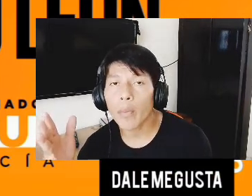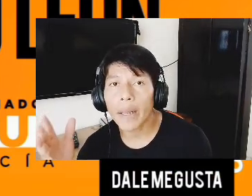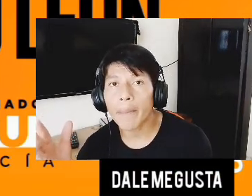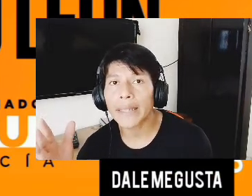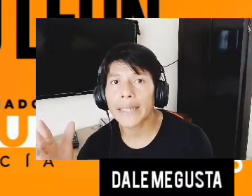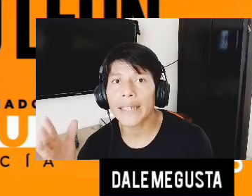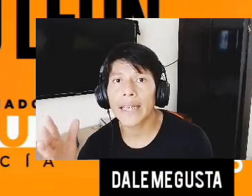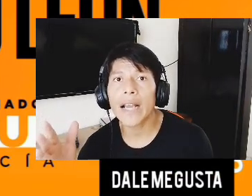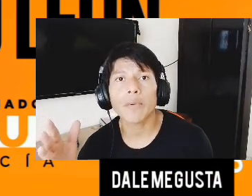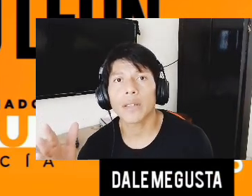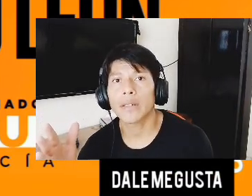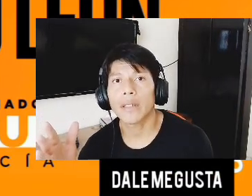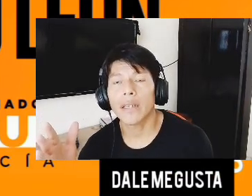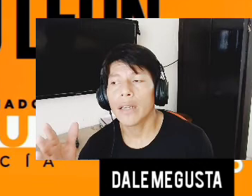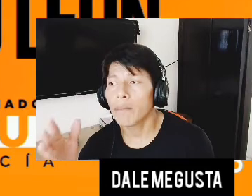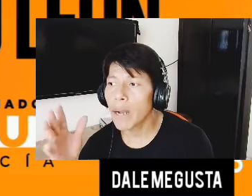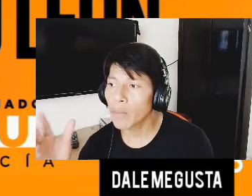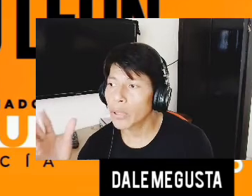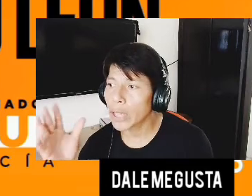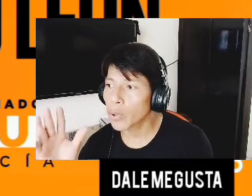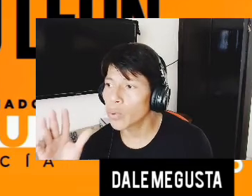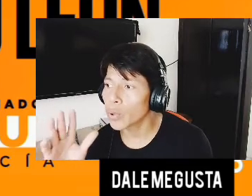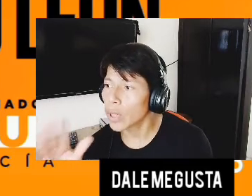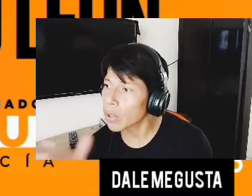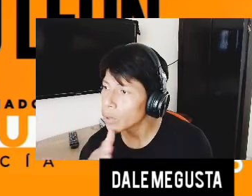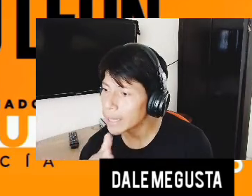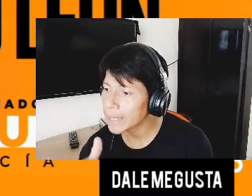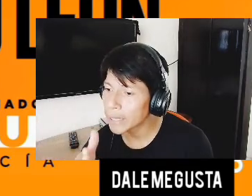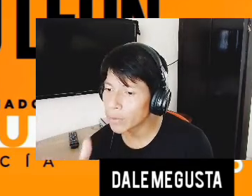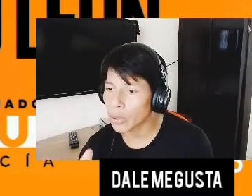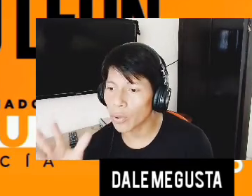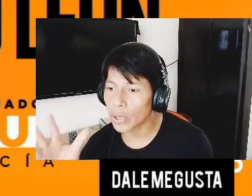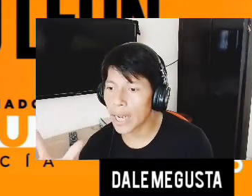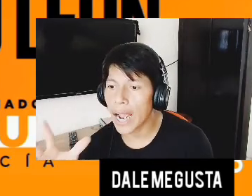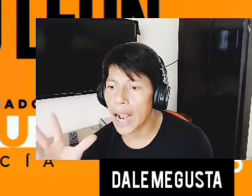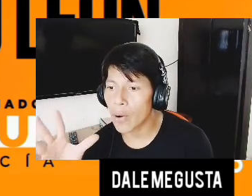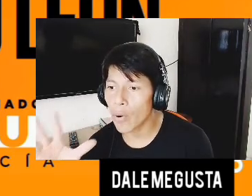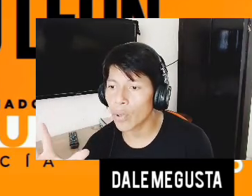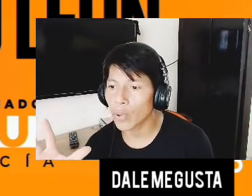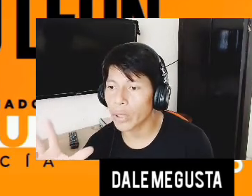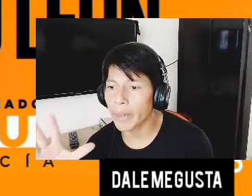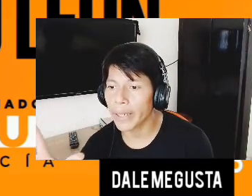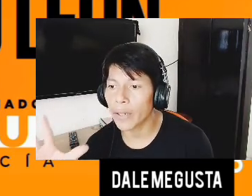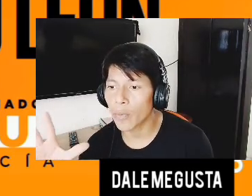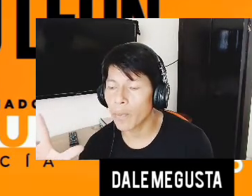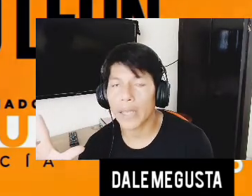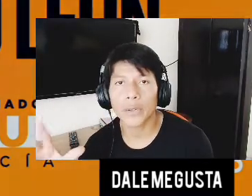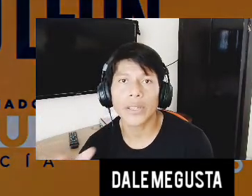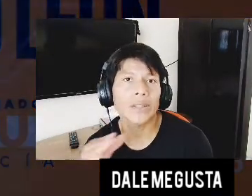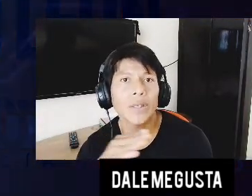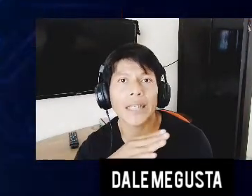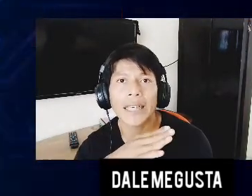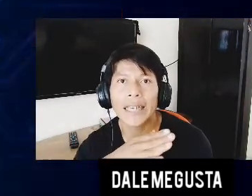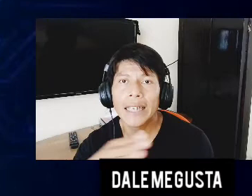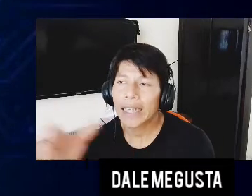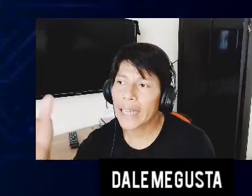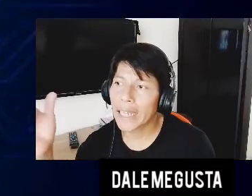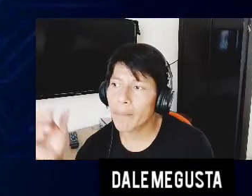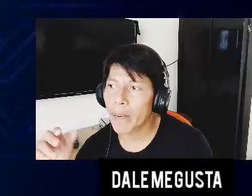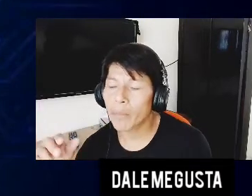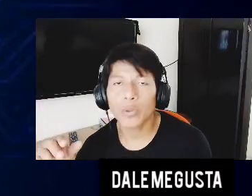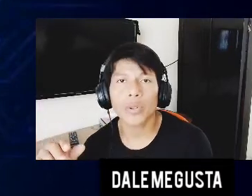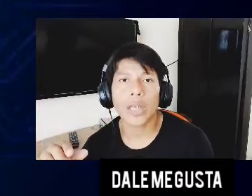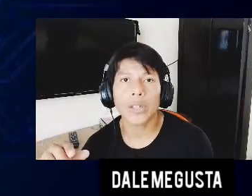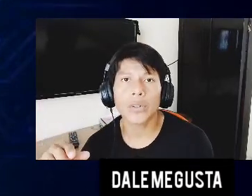de la problemática del agua. Vamos a solucionarlo, que esta situación no sea a corto ni mediano plazo, sino que